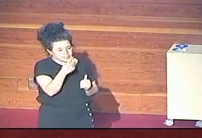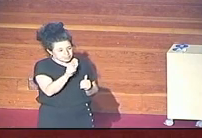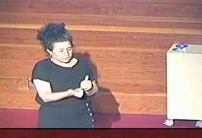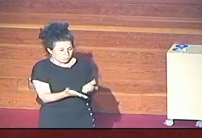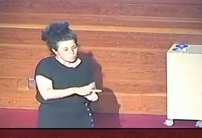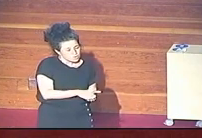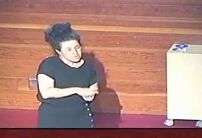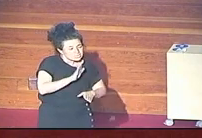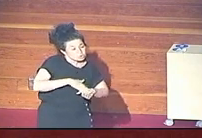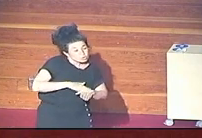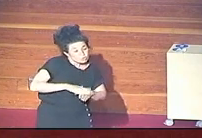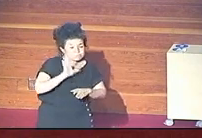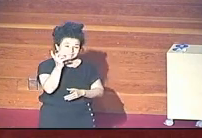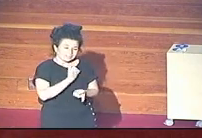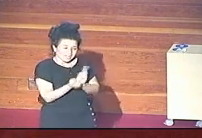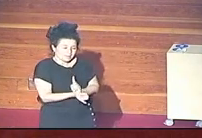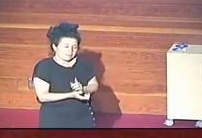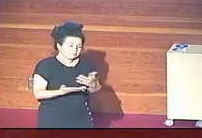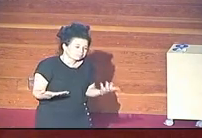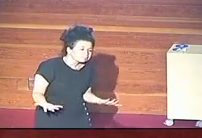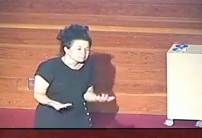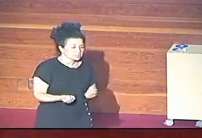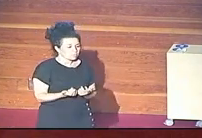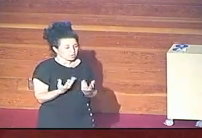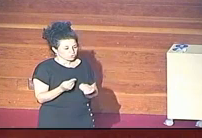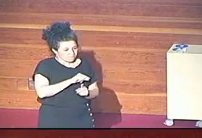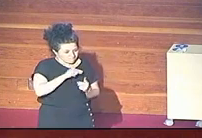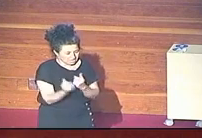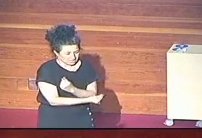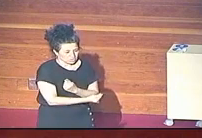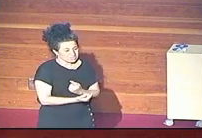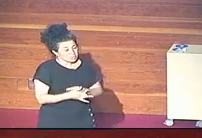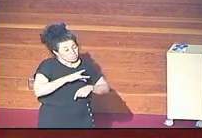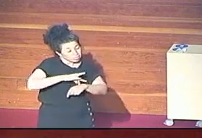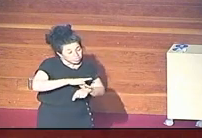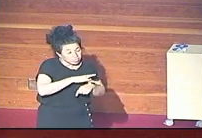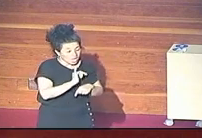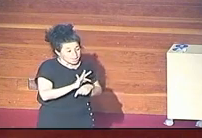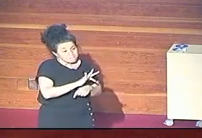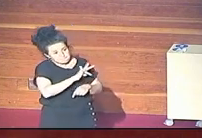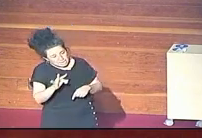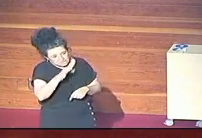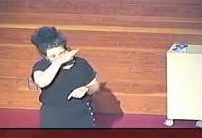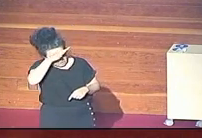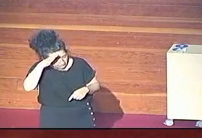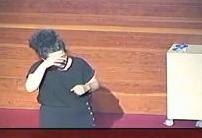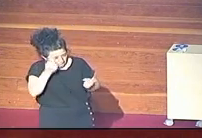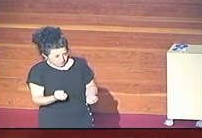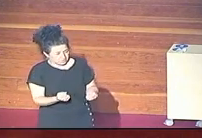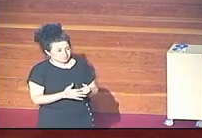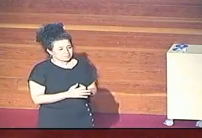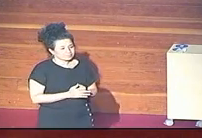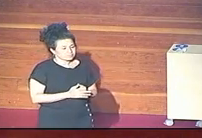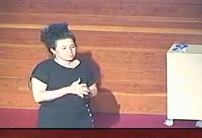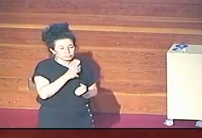asociados no tiene unas enfermedades asociadas y además la ola de calor por lluvias torrenciales